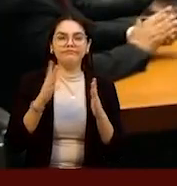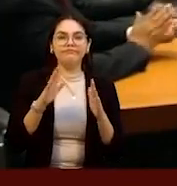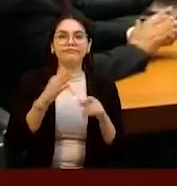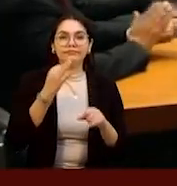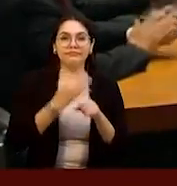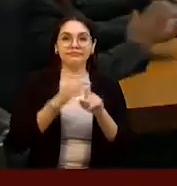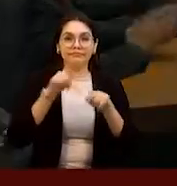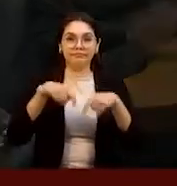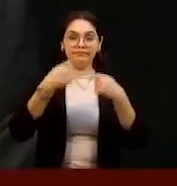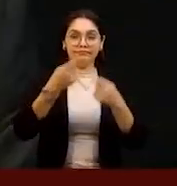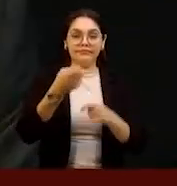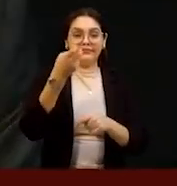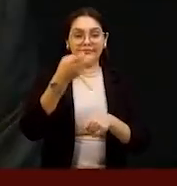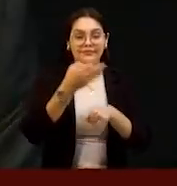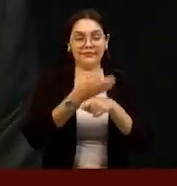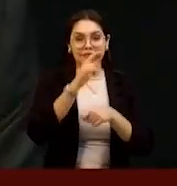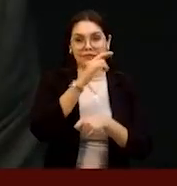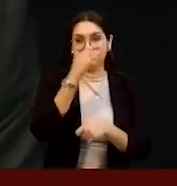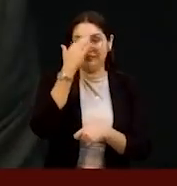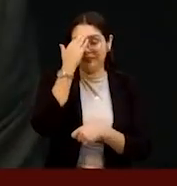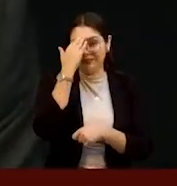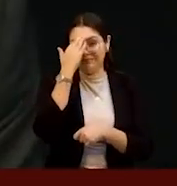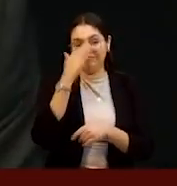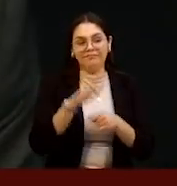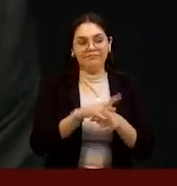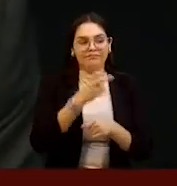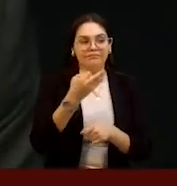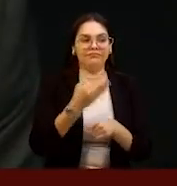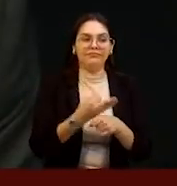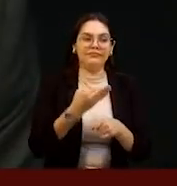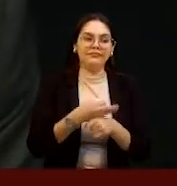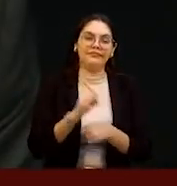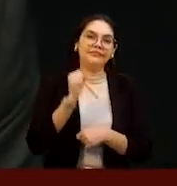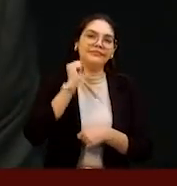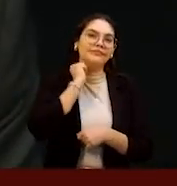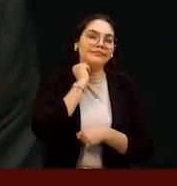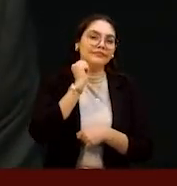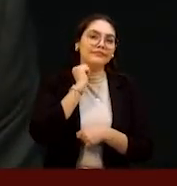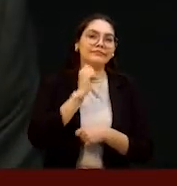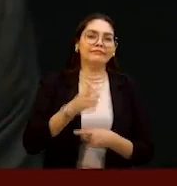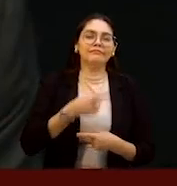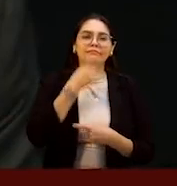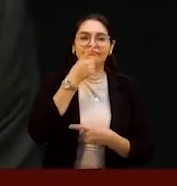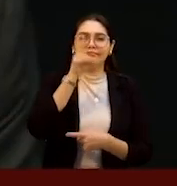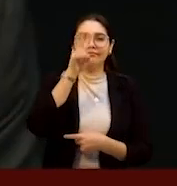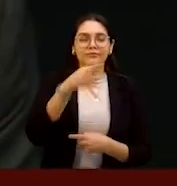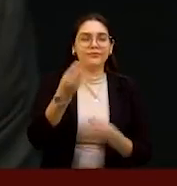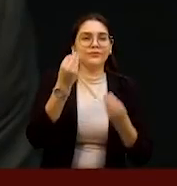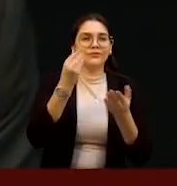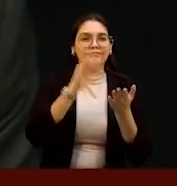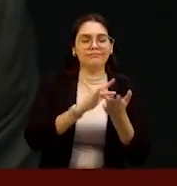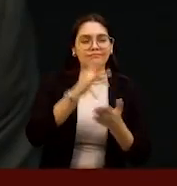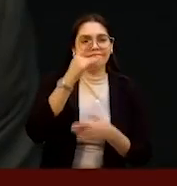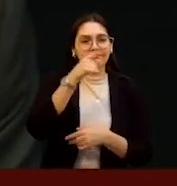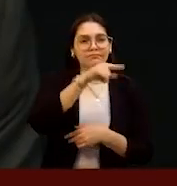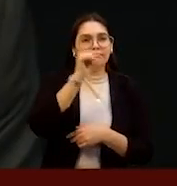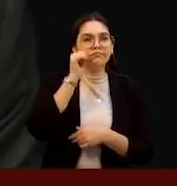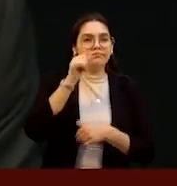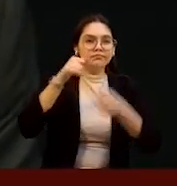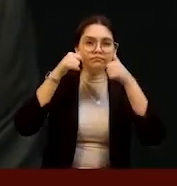este reconocimiento el senado de la República expresa su gratitud por su